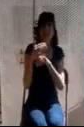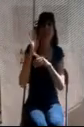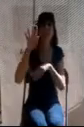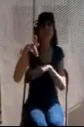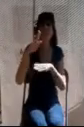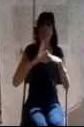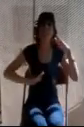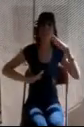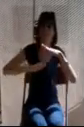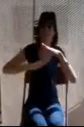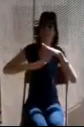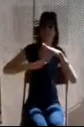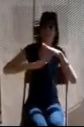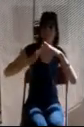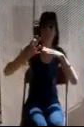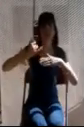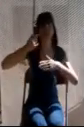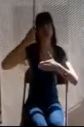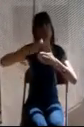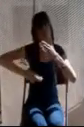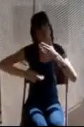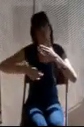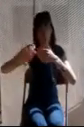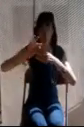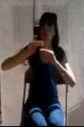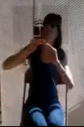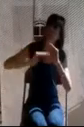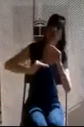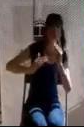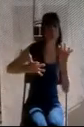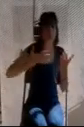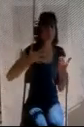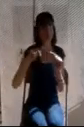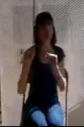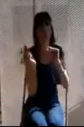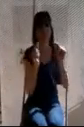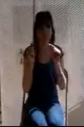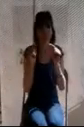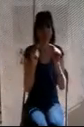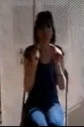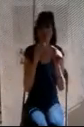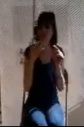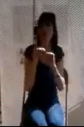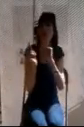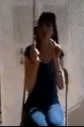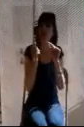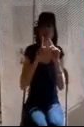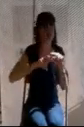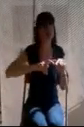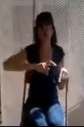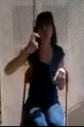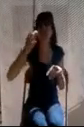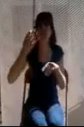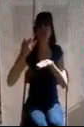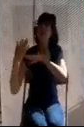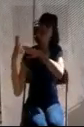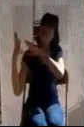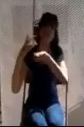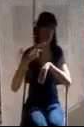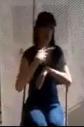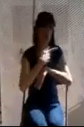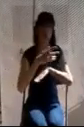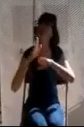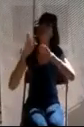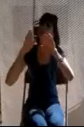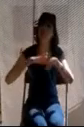Cataluña. ¿Acaso tuvo que ser más duro? ¿Acaso no? Es discutible. Pero sería un debate desde la lealtad mutua